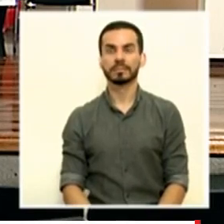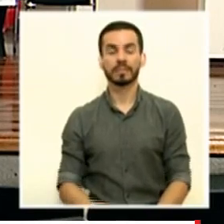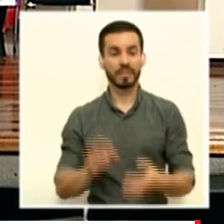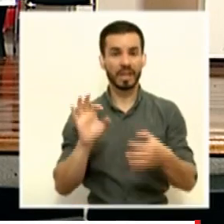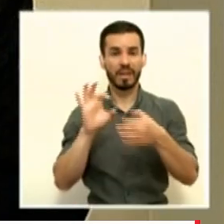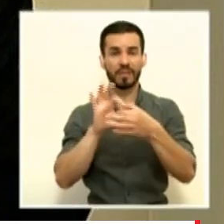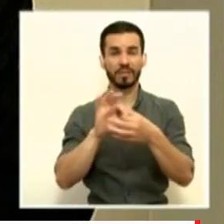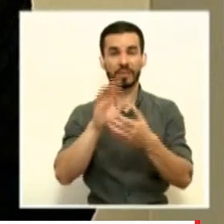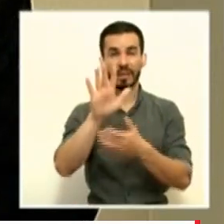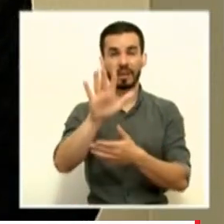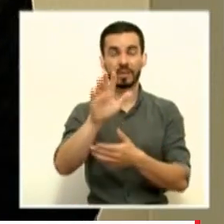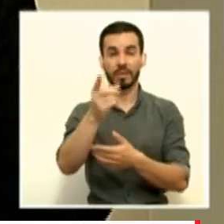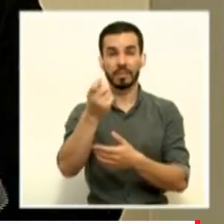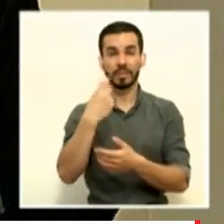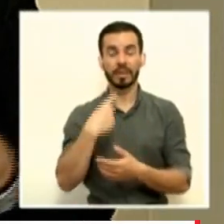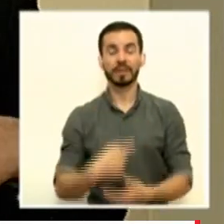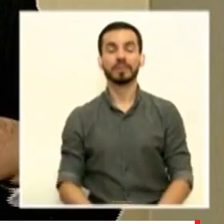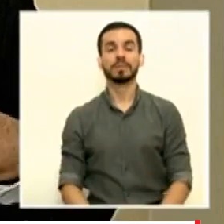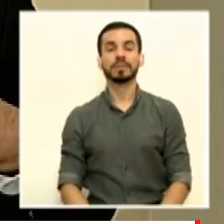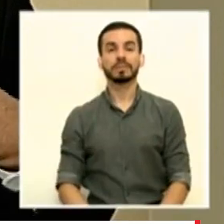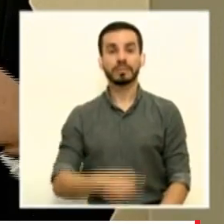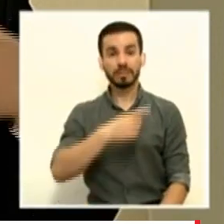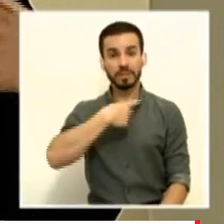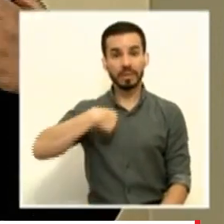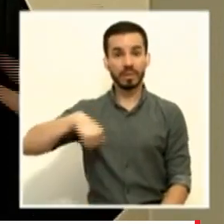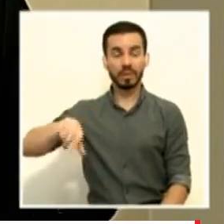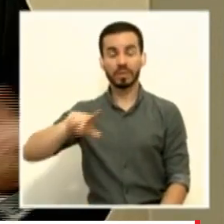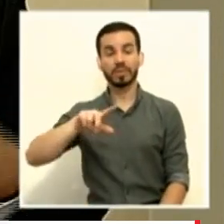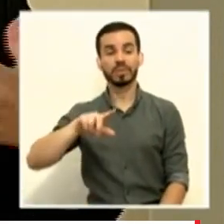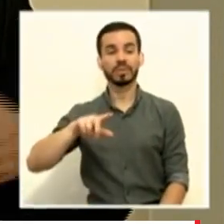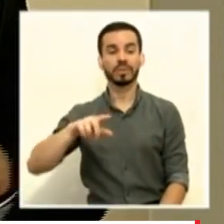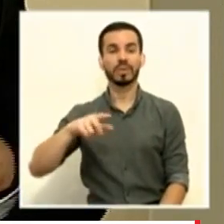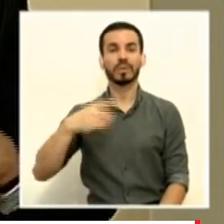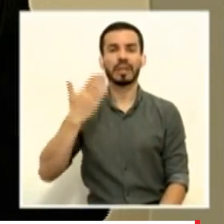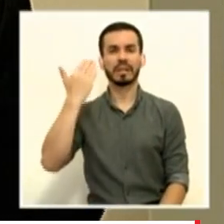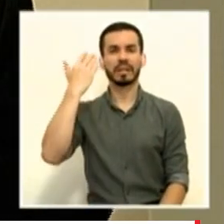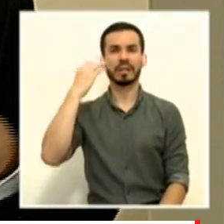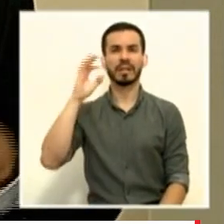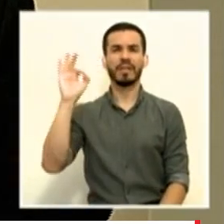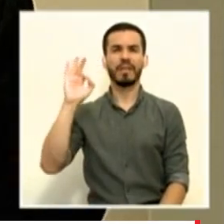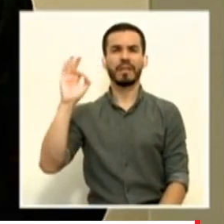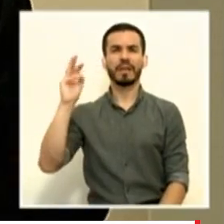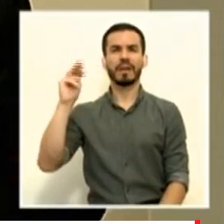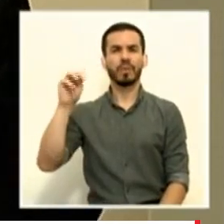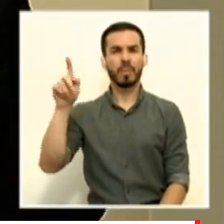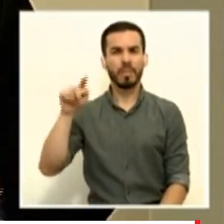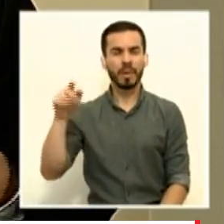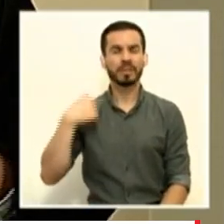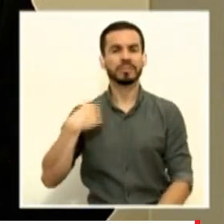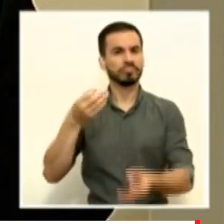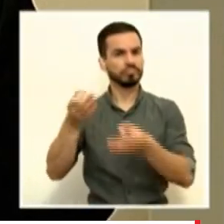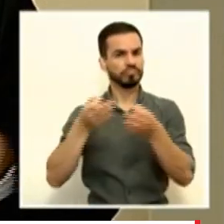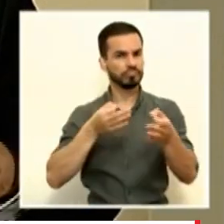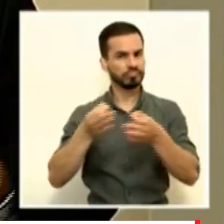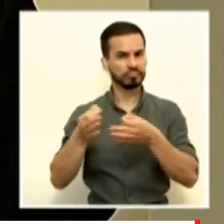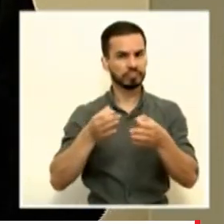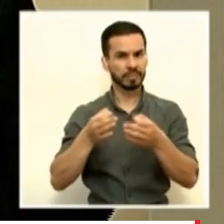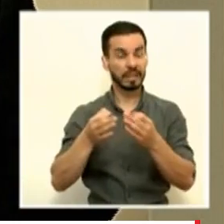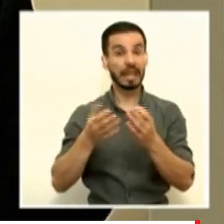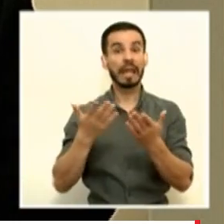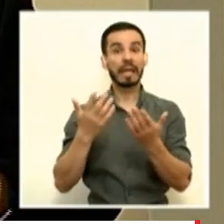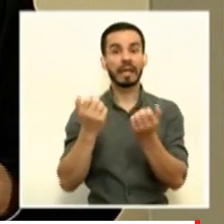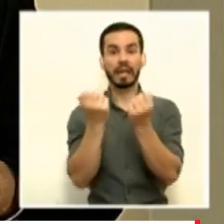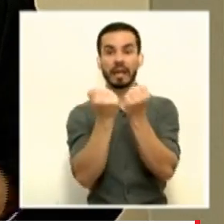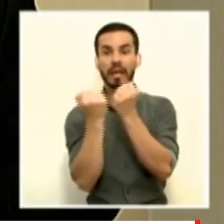Con respecto a la pregunta, nosotros desde febrero, marzo, hemos estado explicando que la